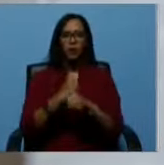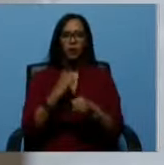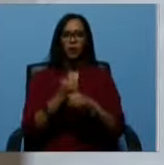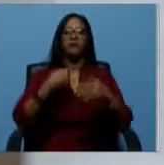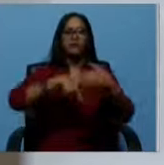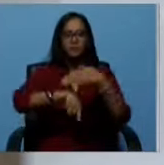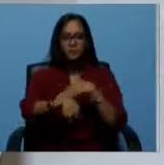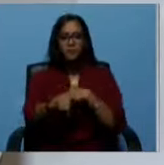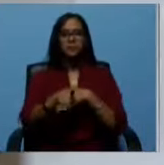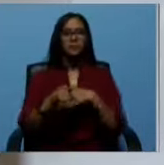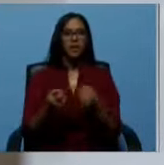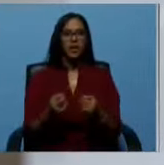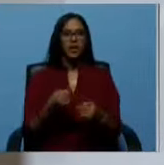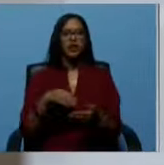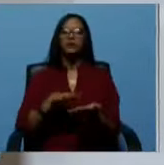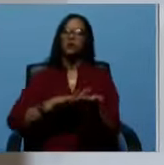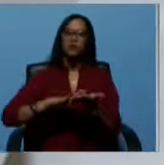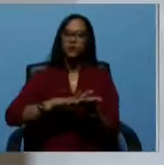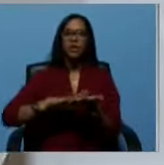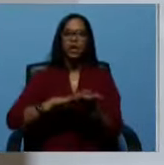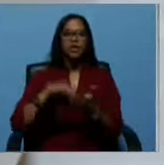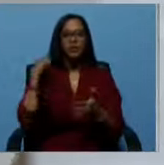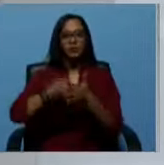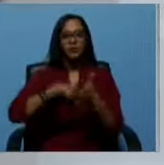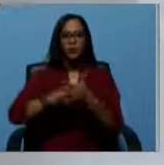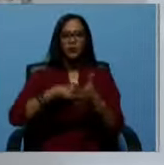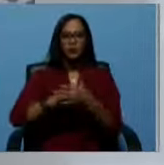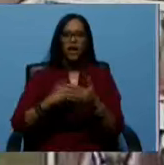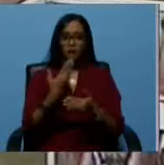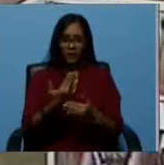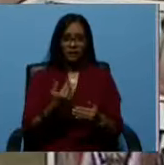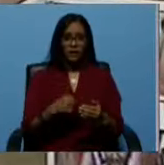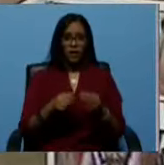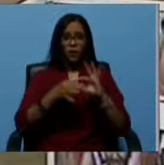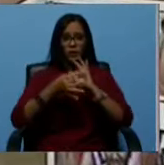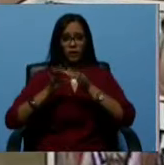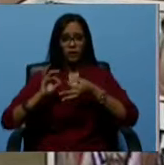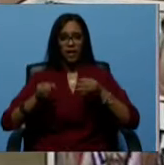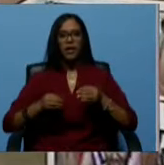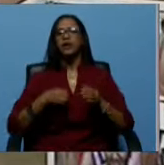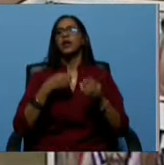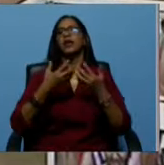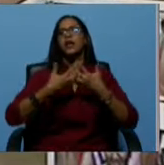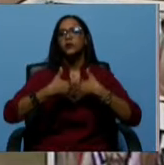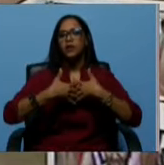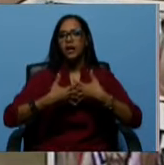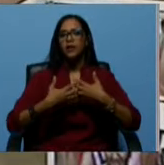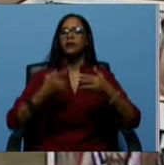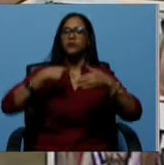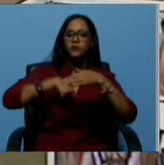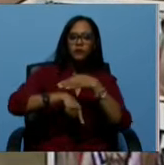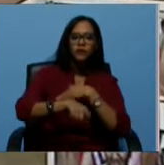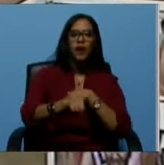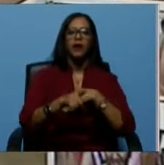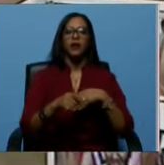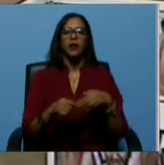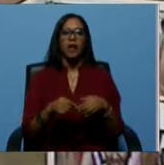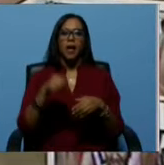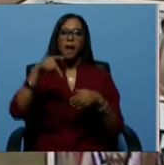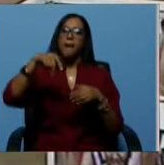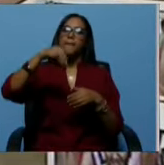acudió a solidarizarse en su lucha al frente de los cordones industriales. En ese camino transitaron igualmente Pastor